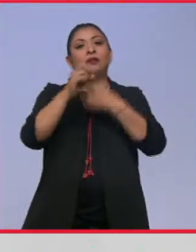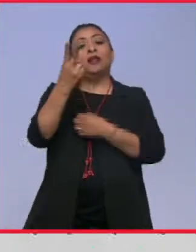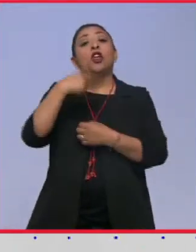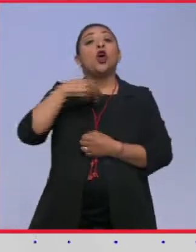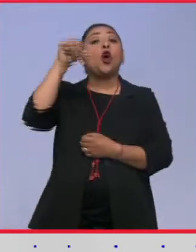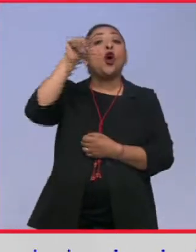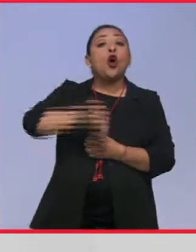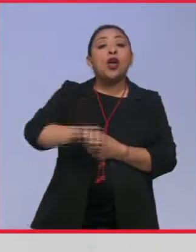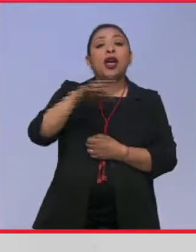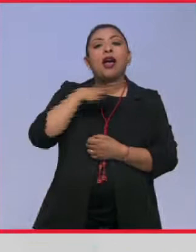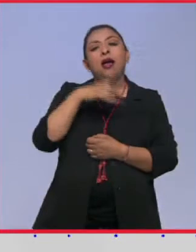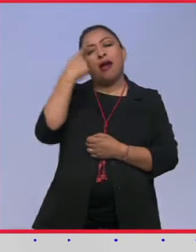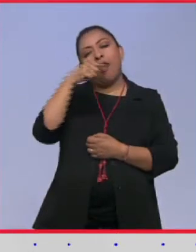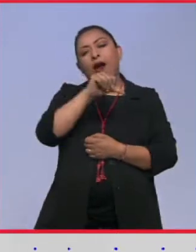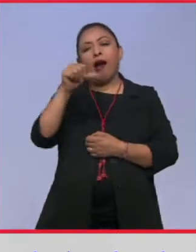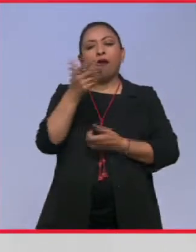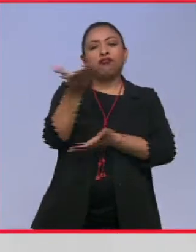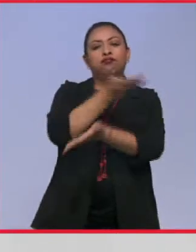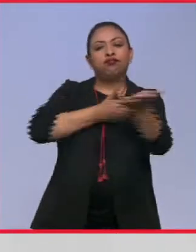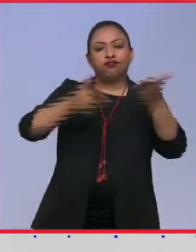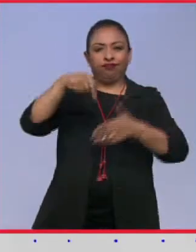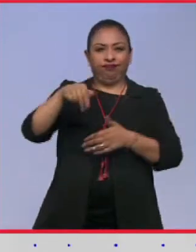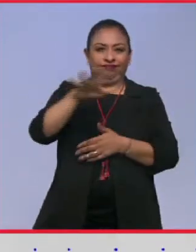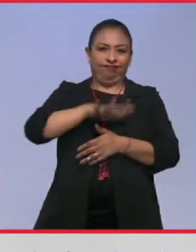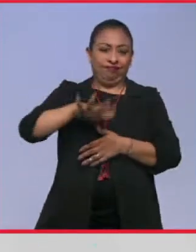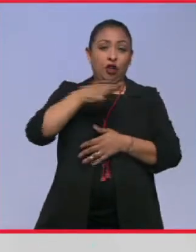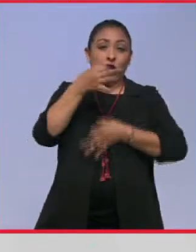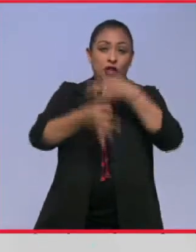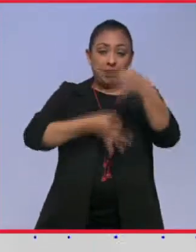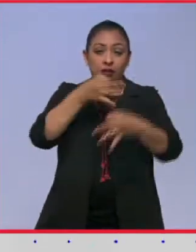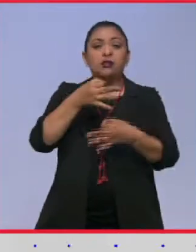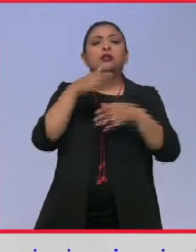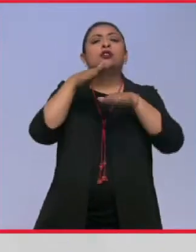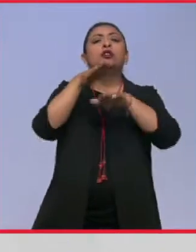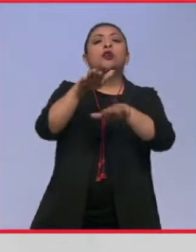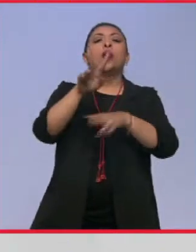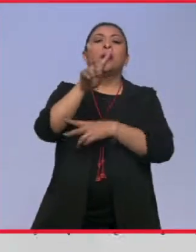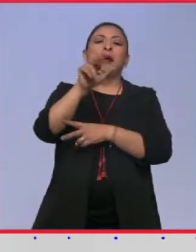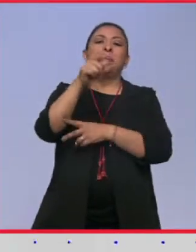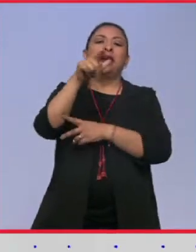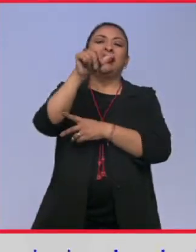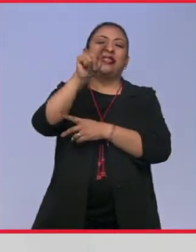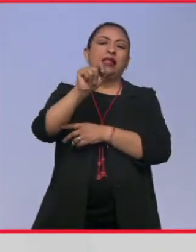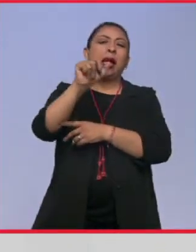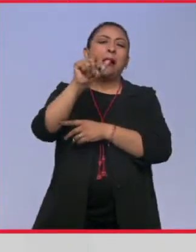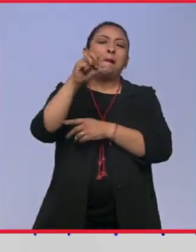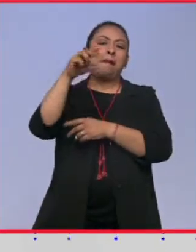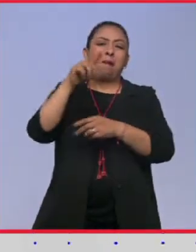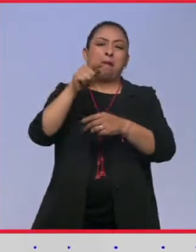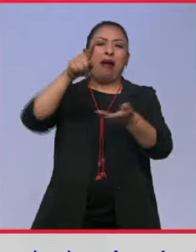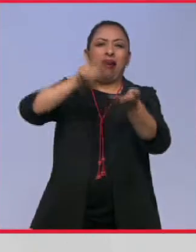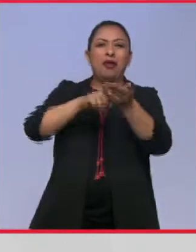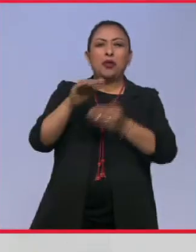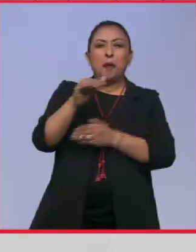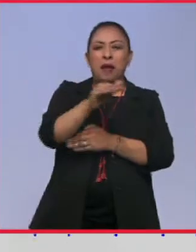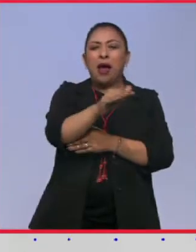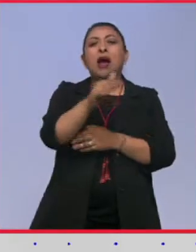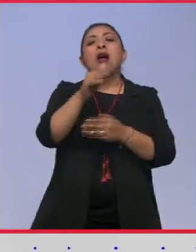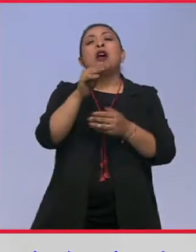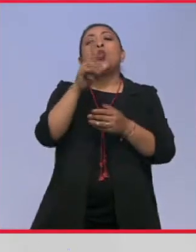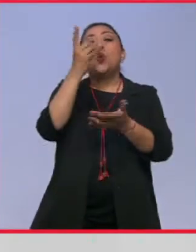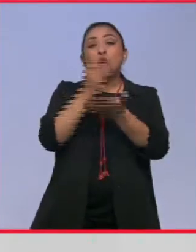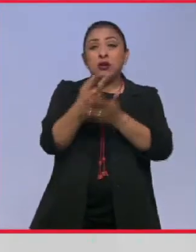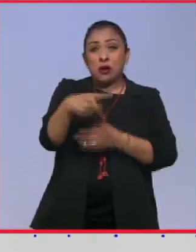Hoy tenemos para compartirles en este espacio, bueno, vamos a hablar sobre la vaquita marina. Uh-huh. Hay algo que está ocurriendo no solamente